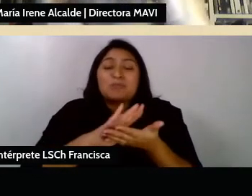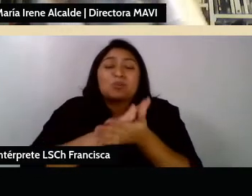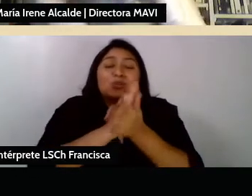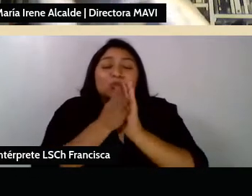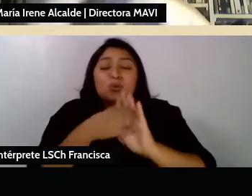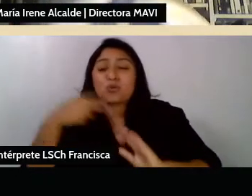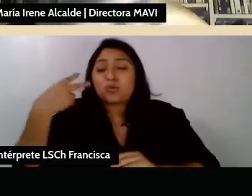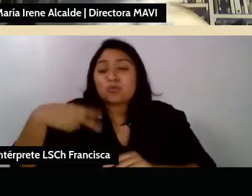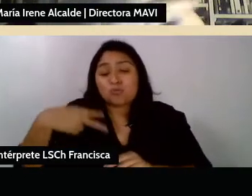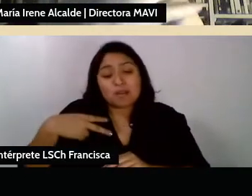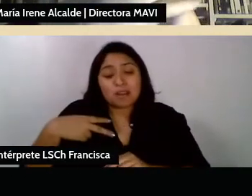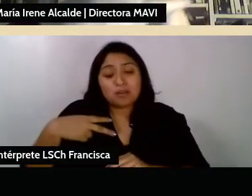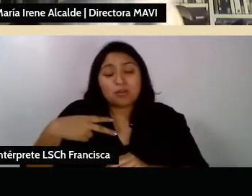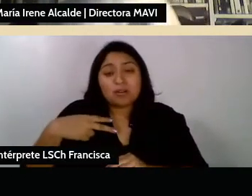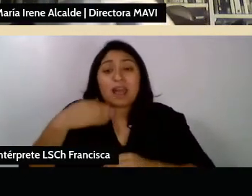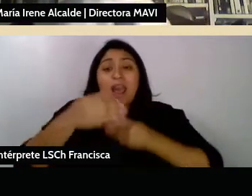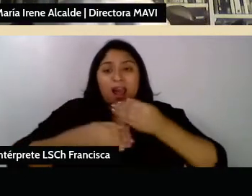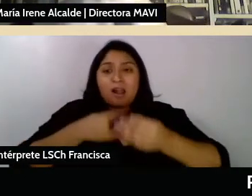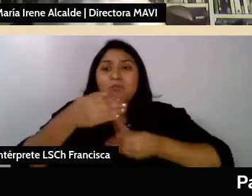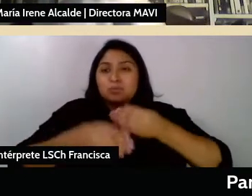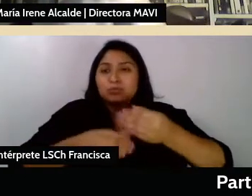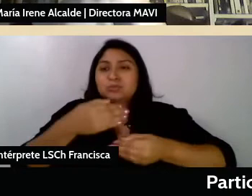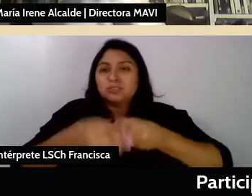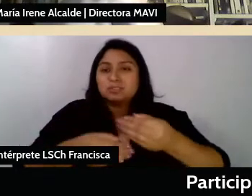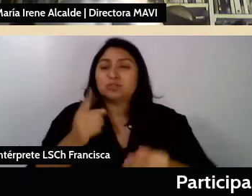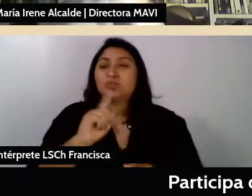final de la exposición, sino como al proceso.